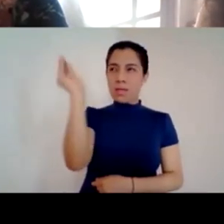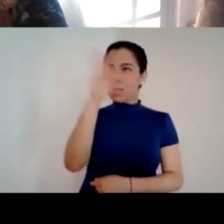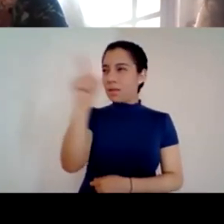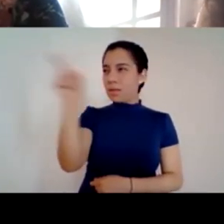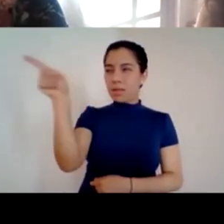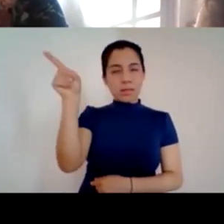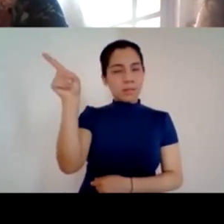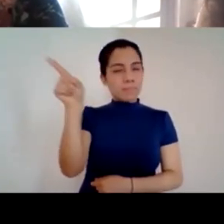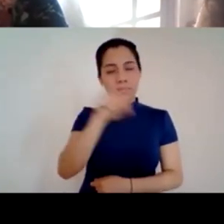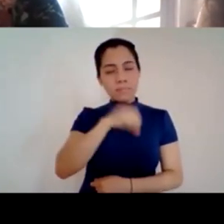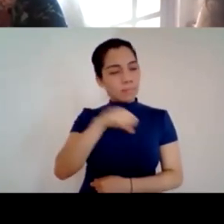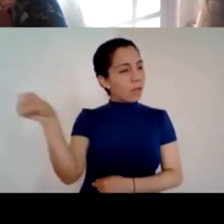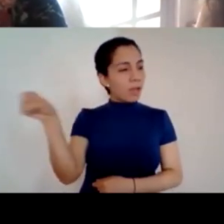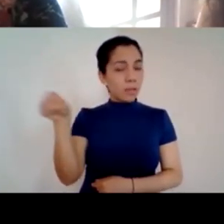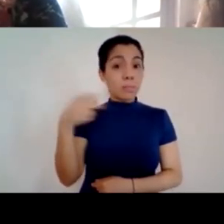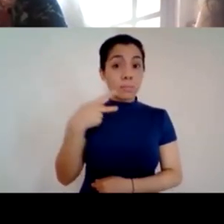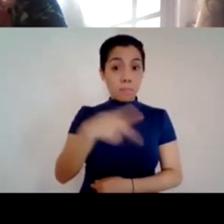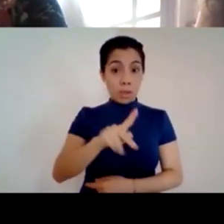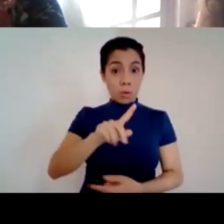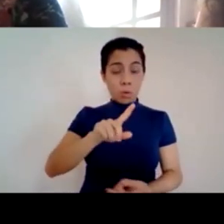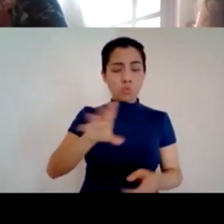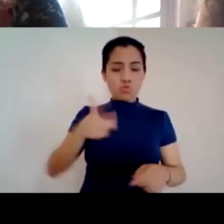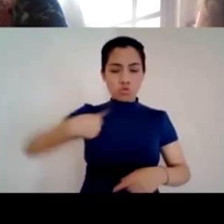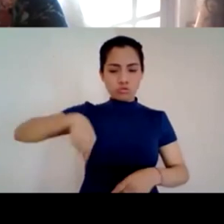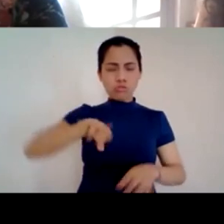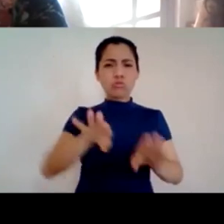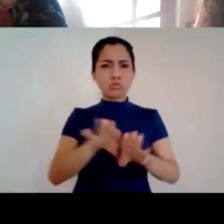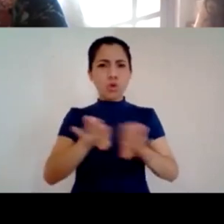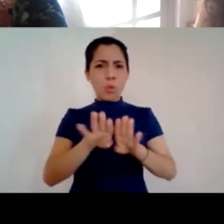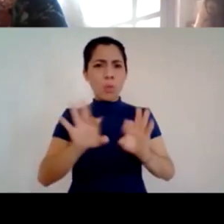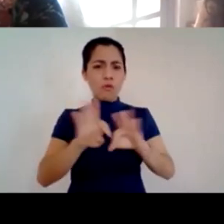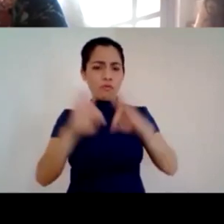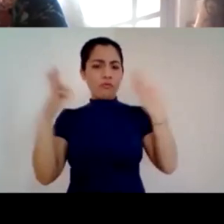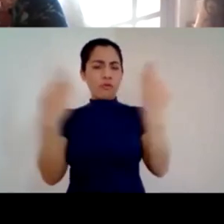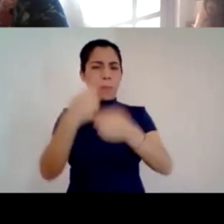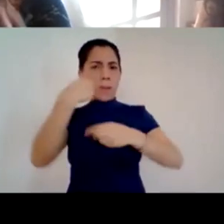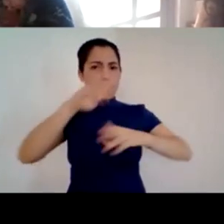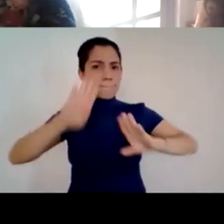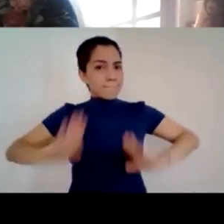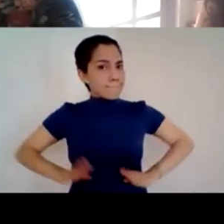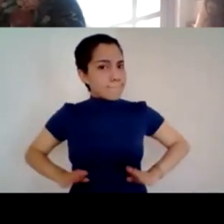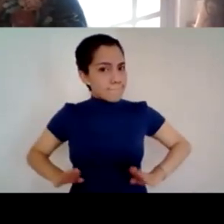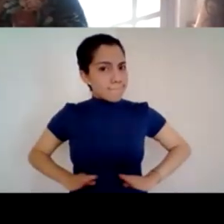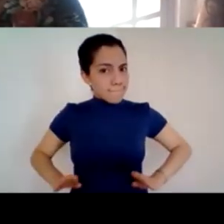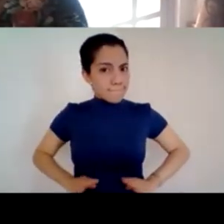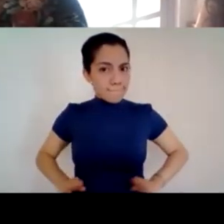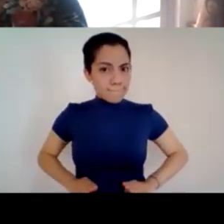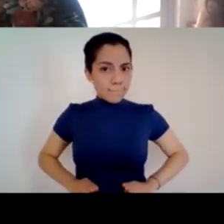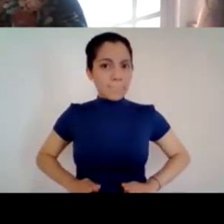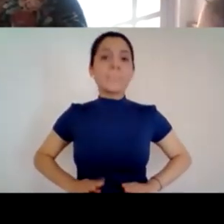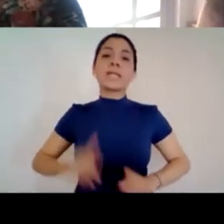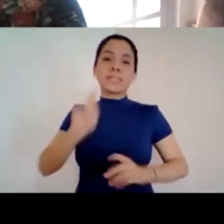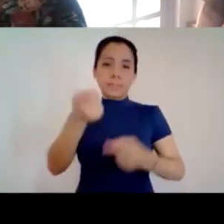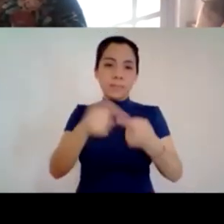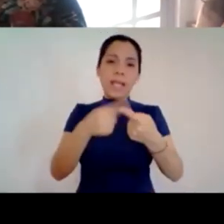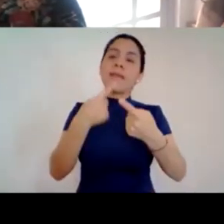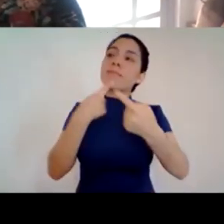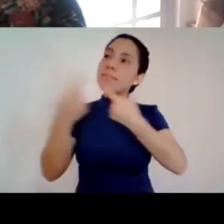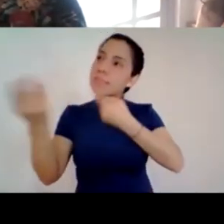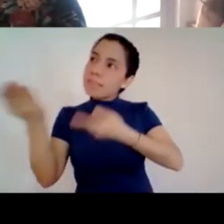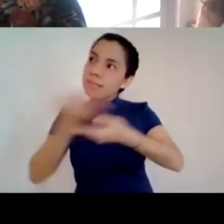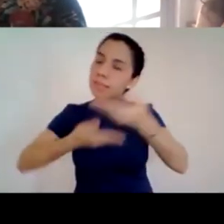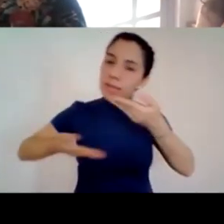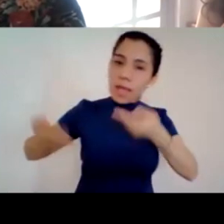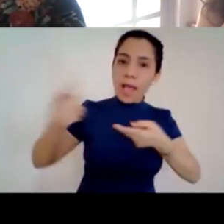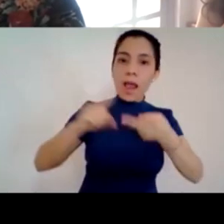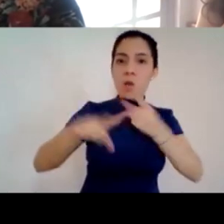formas de comportamiento? y eso supone todo lo anterior de lo que se ha hablado del diálogo de las argumentaciones de la